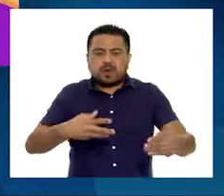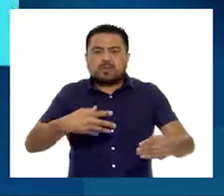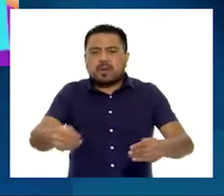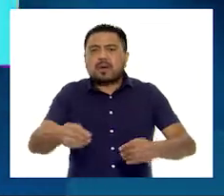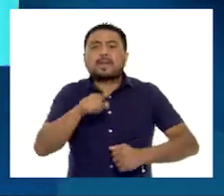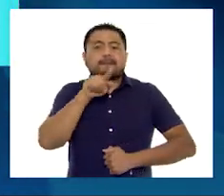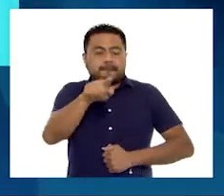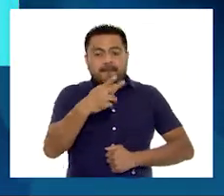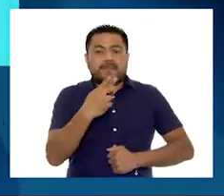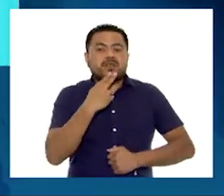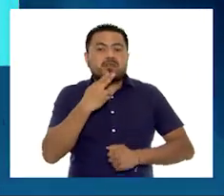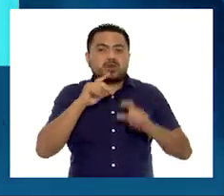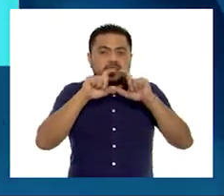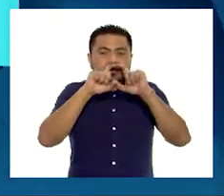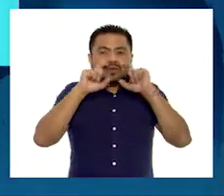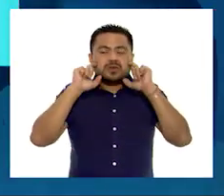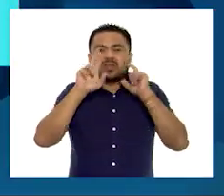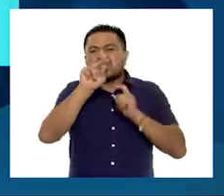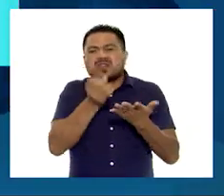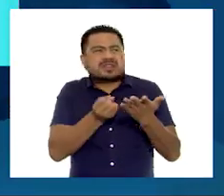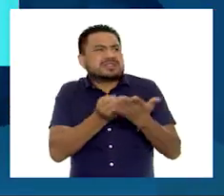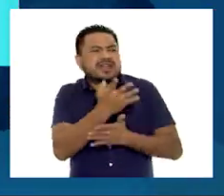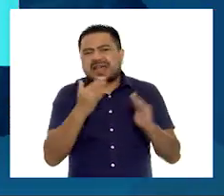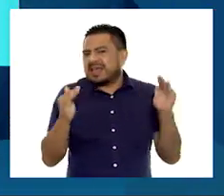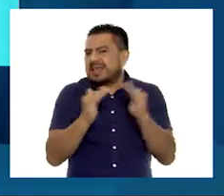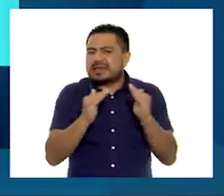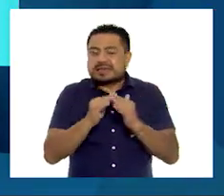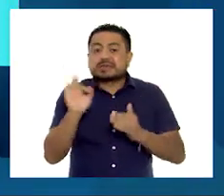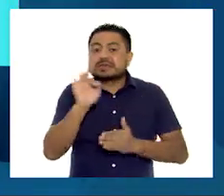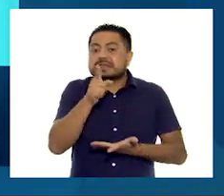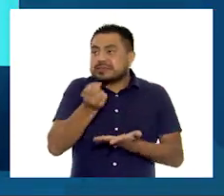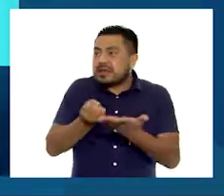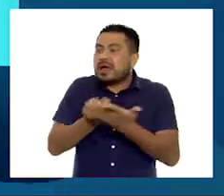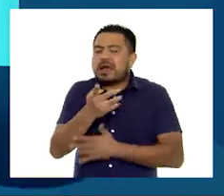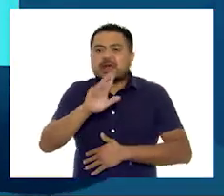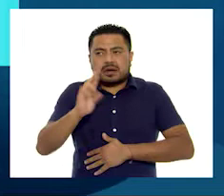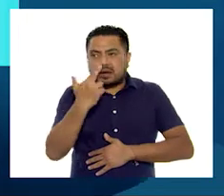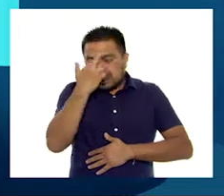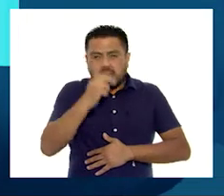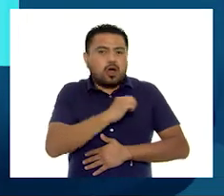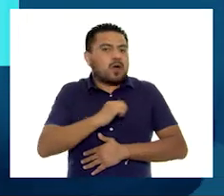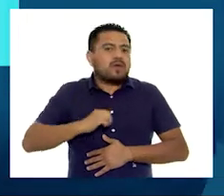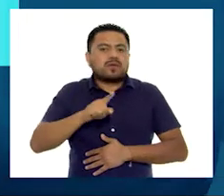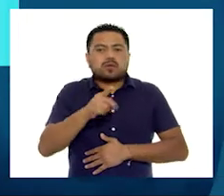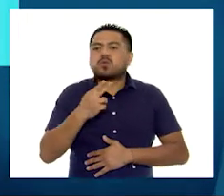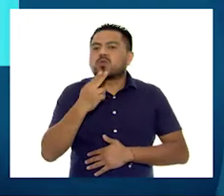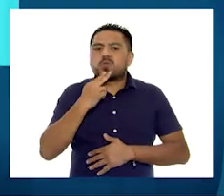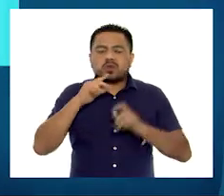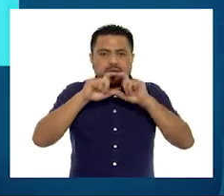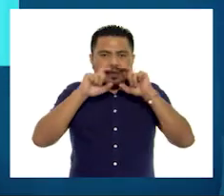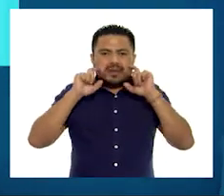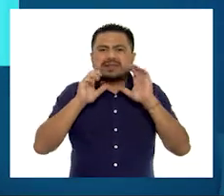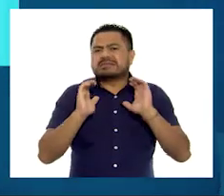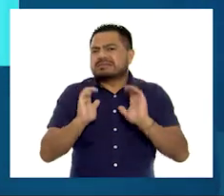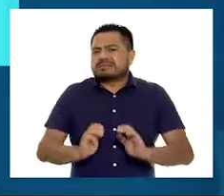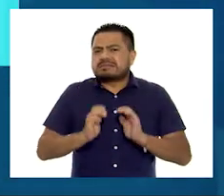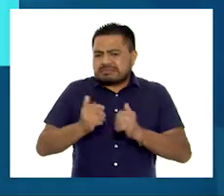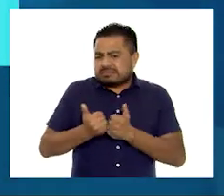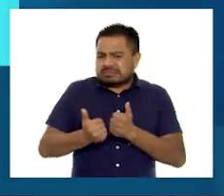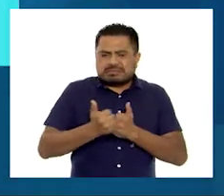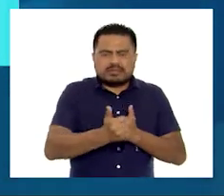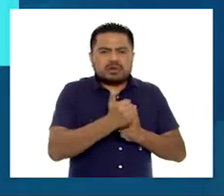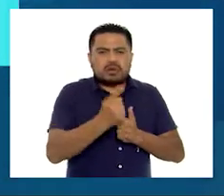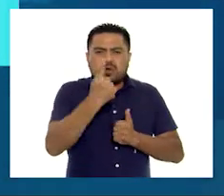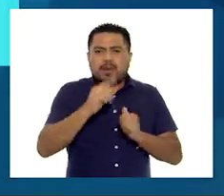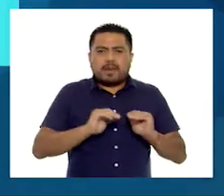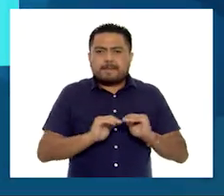utilizan cubrebocas no salgas de casa si tienes que hacerlo recuerda que es obligatorio utilizar lo mantiene una distancia mínima de